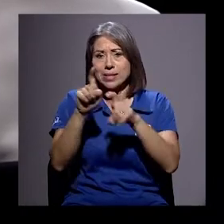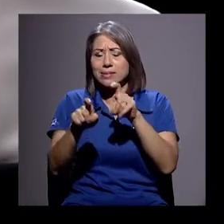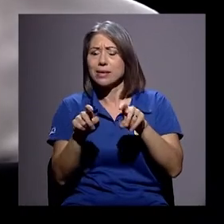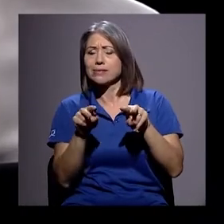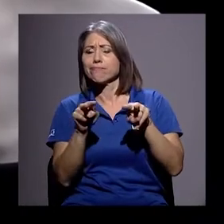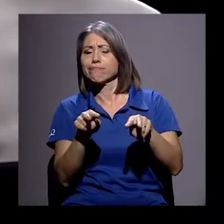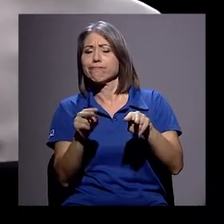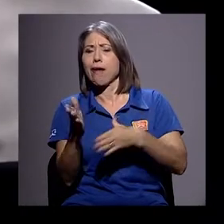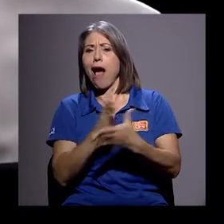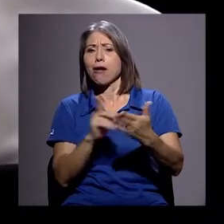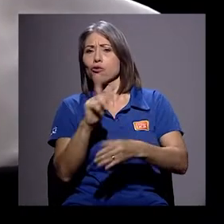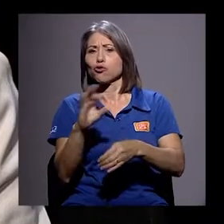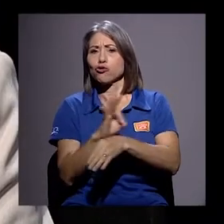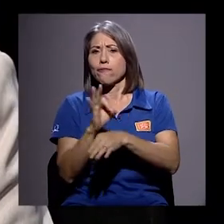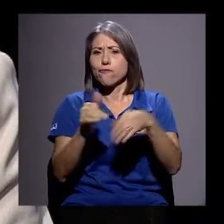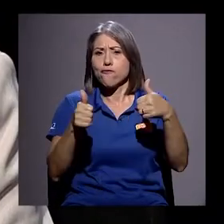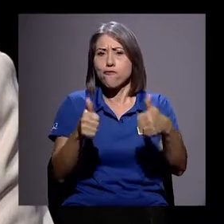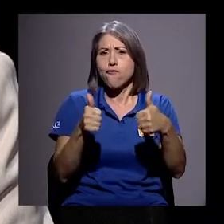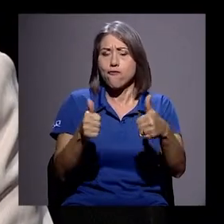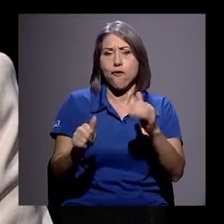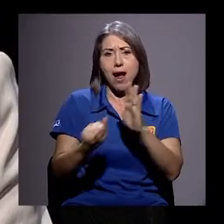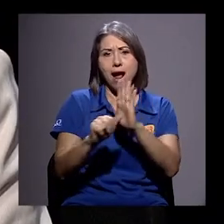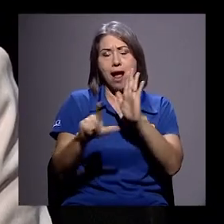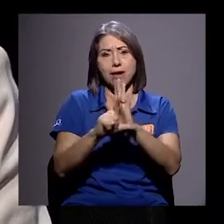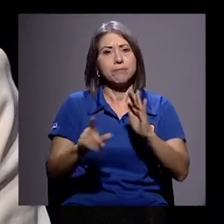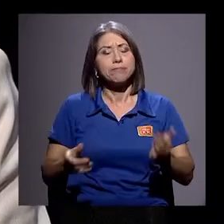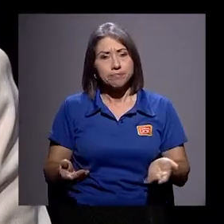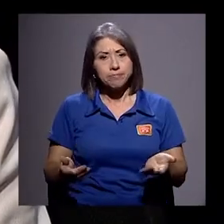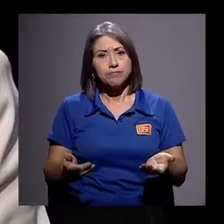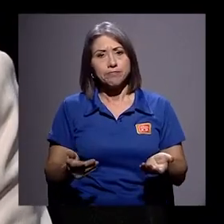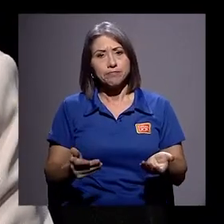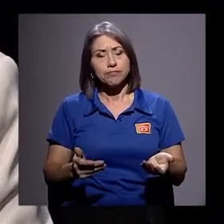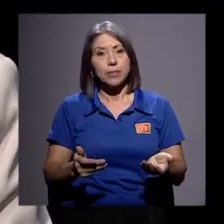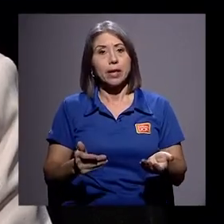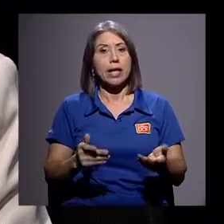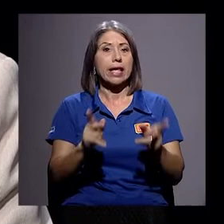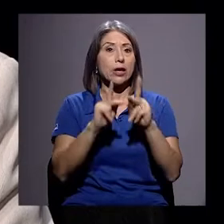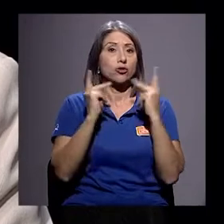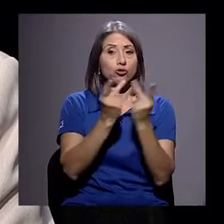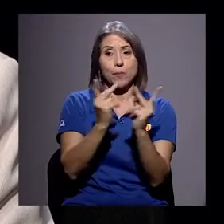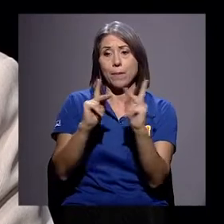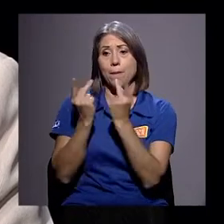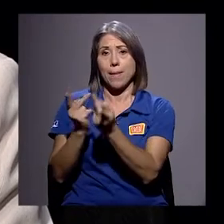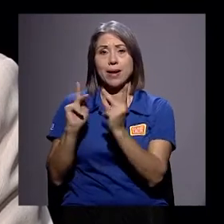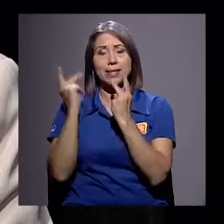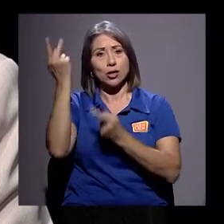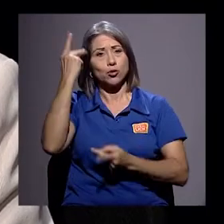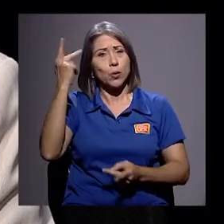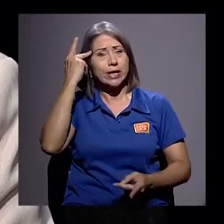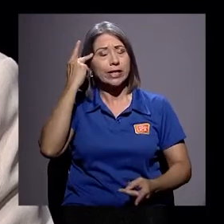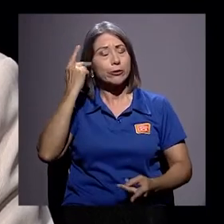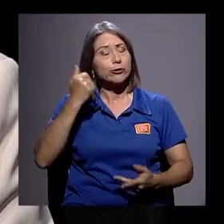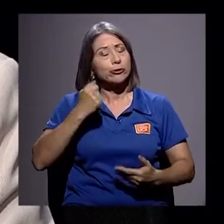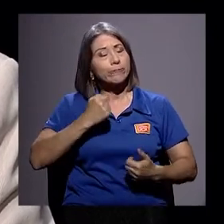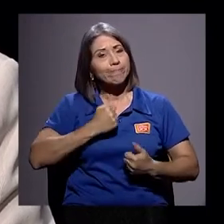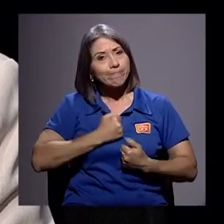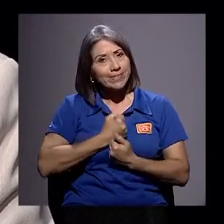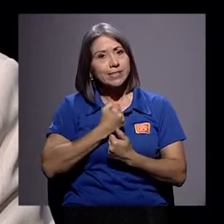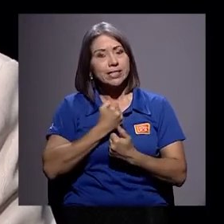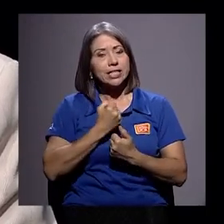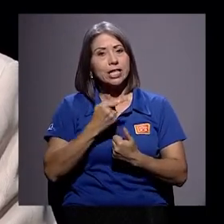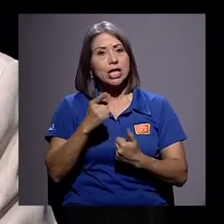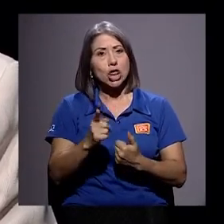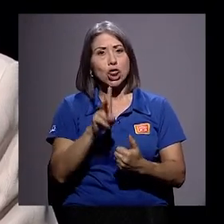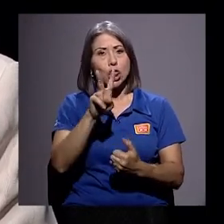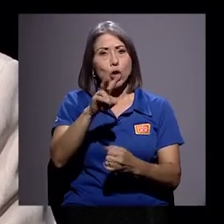estaba funcionando bien verdad el congreso costarricense y los partidos políticos son lamentablemente las dos instituciones